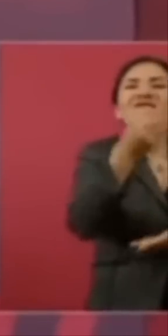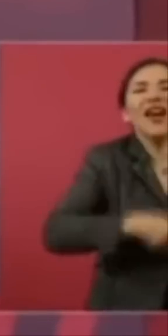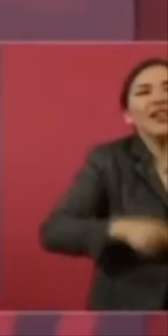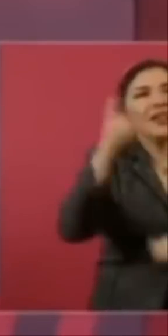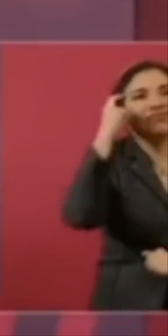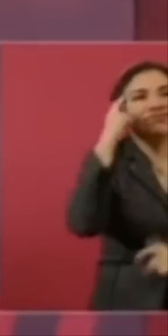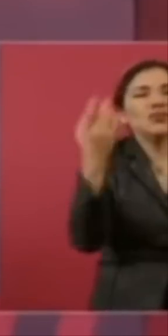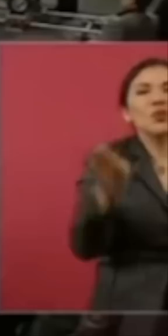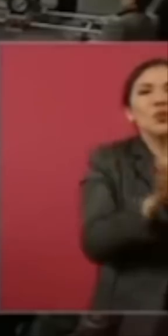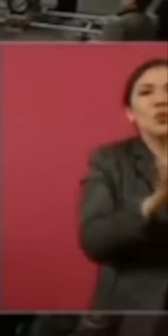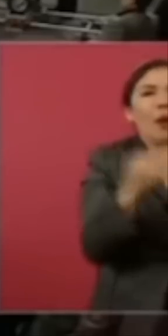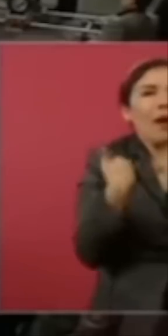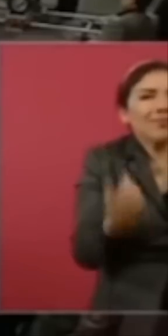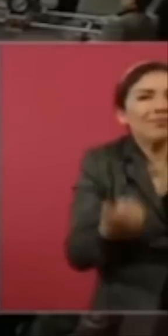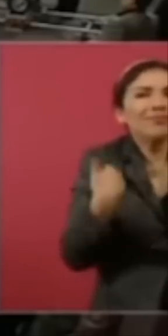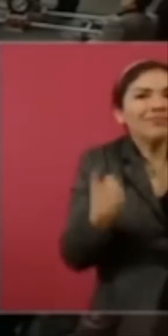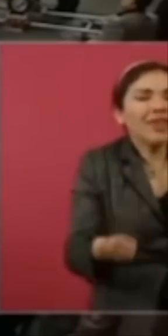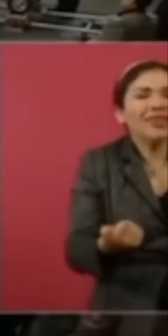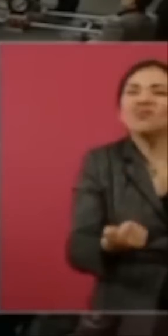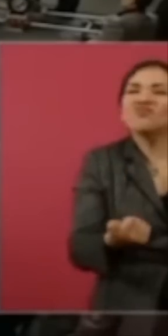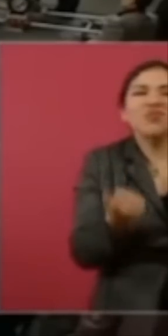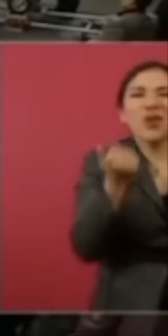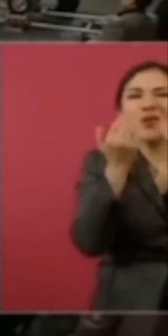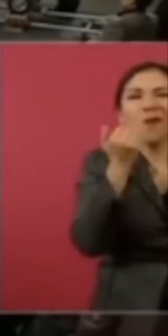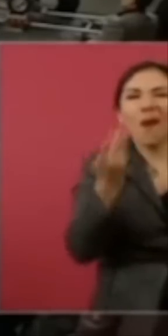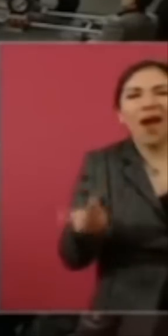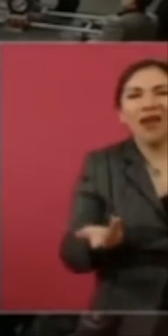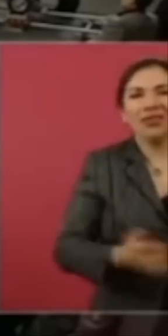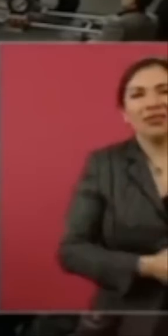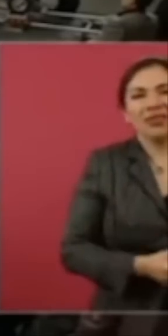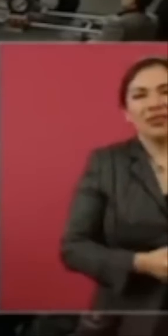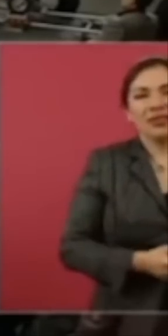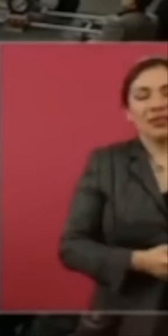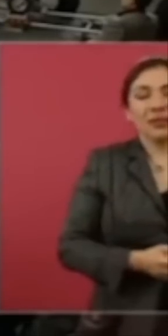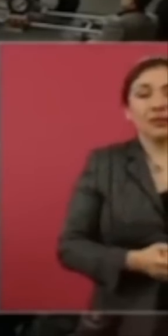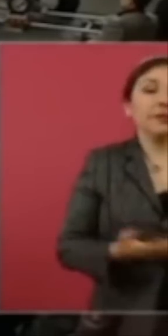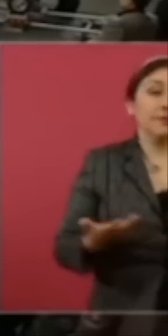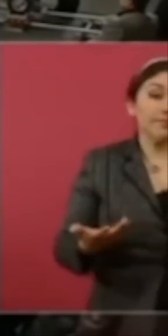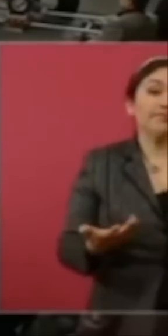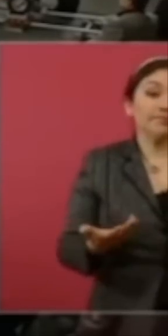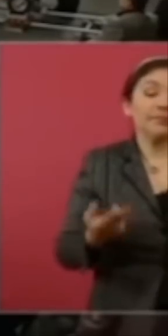tiene capacidad para convencer. Y hay que ver